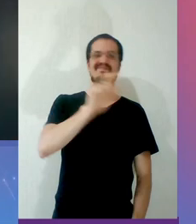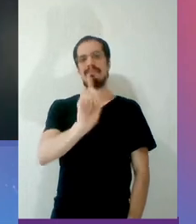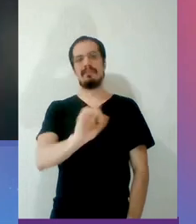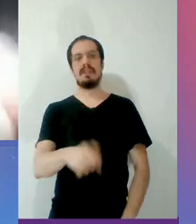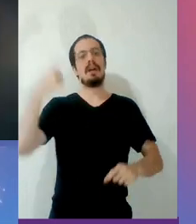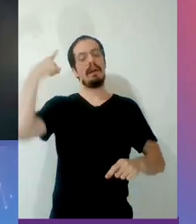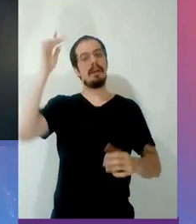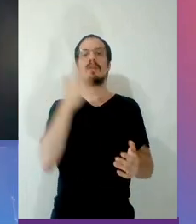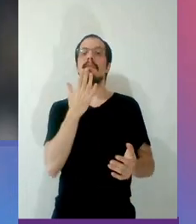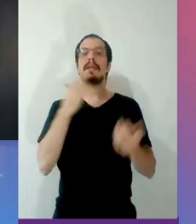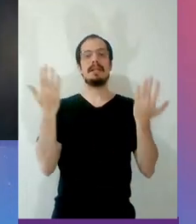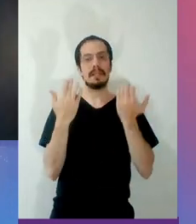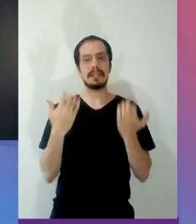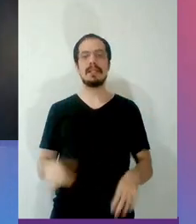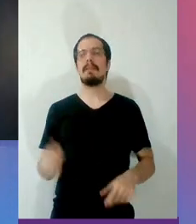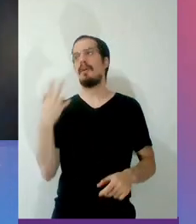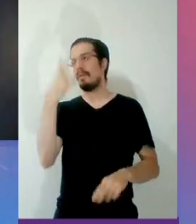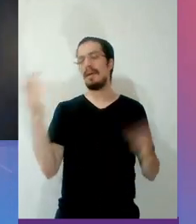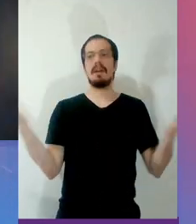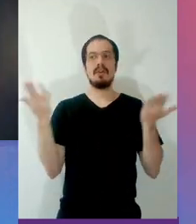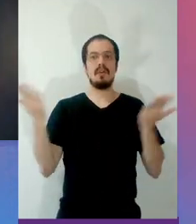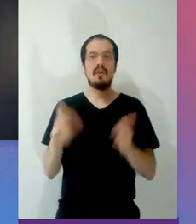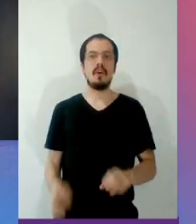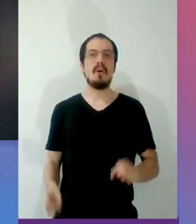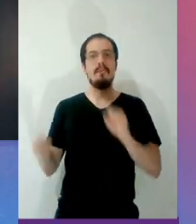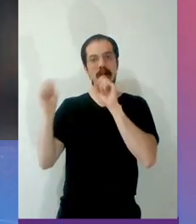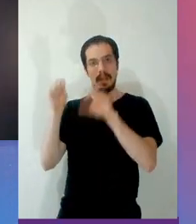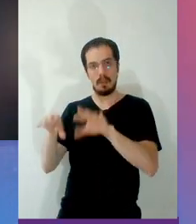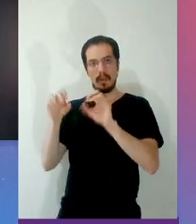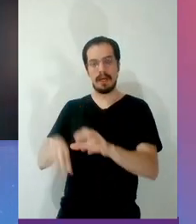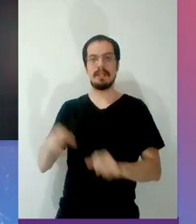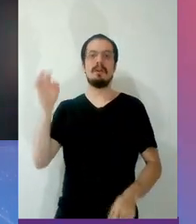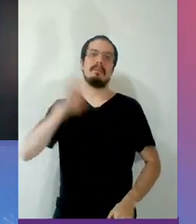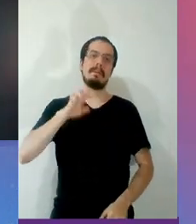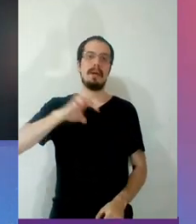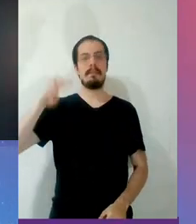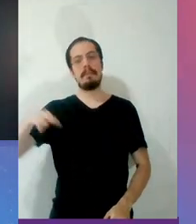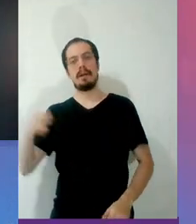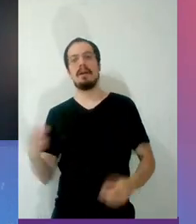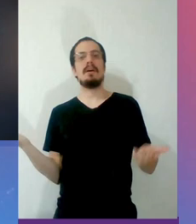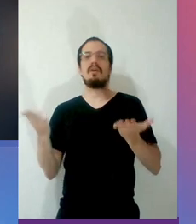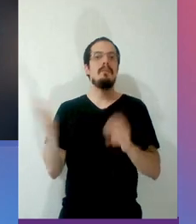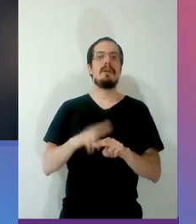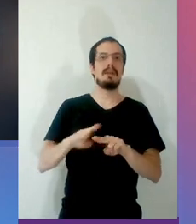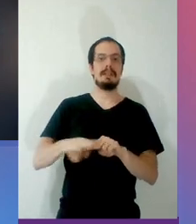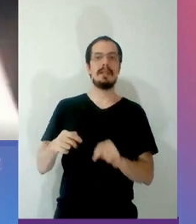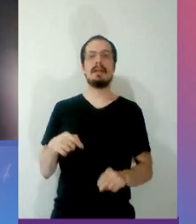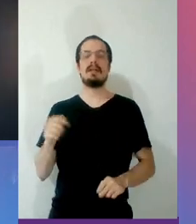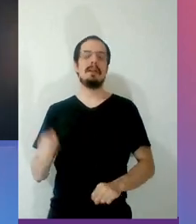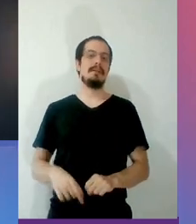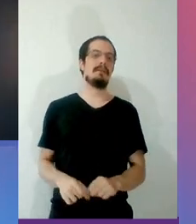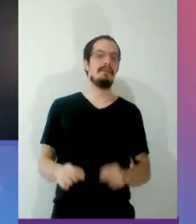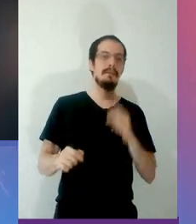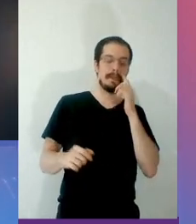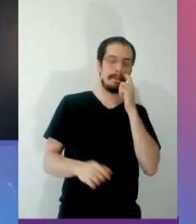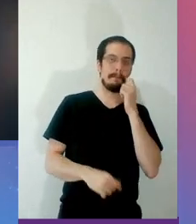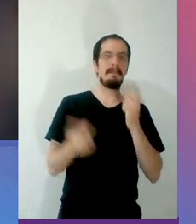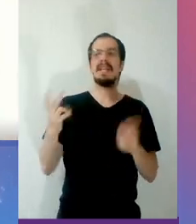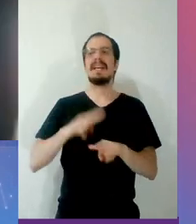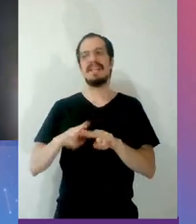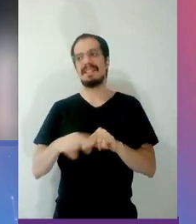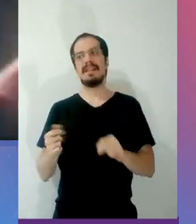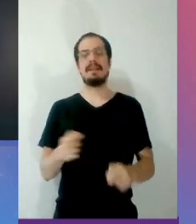educación de los padres en relación a qué es lo que tiene que hacer su niño y por qué tiene que hacer tal o cual cosa. O sea, si uno piensa juegos